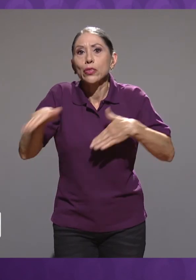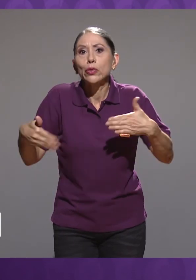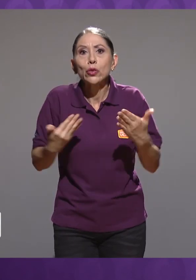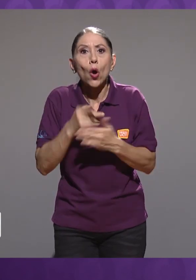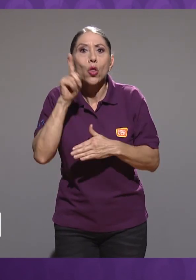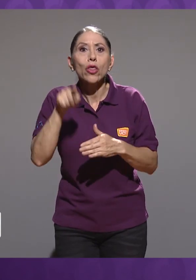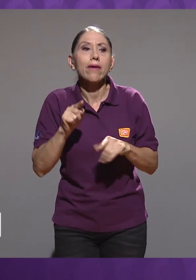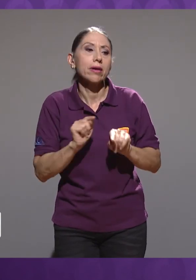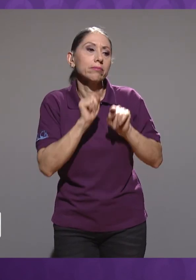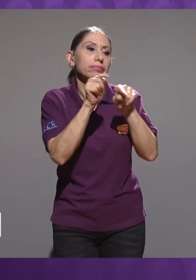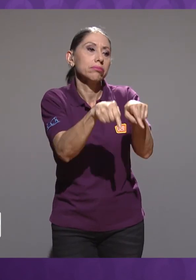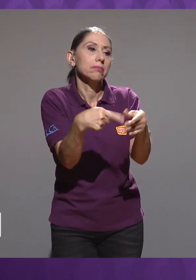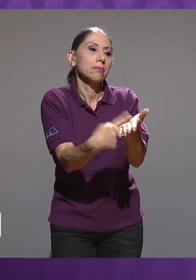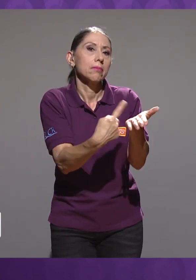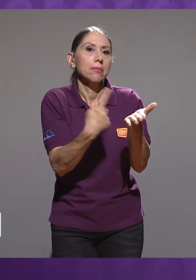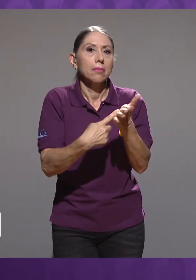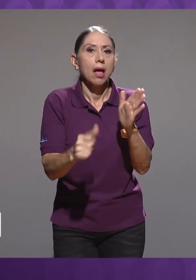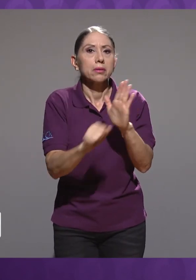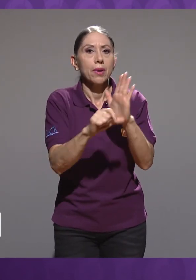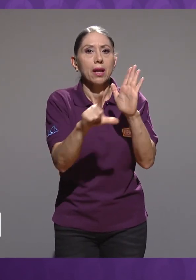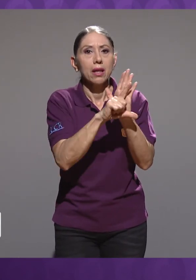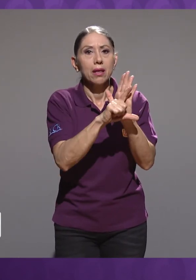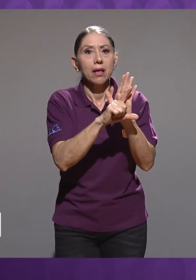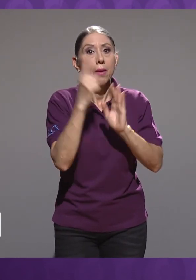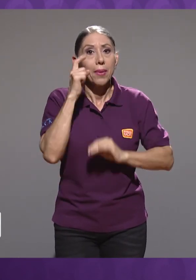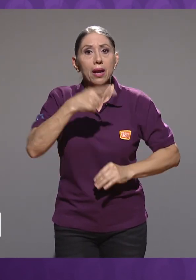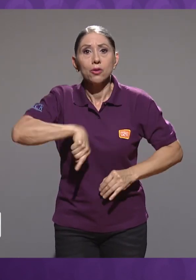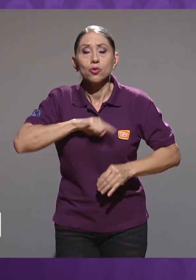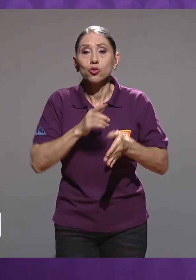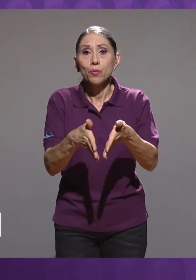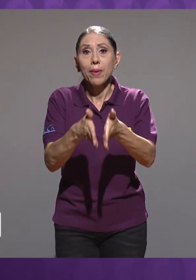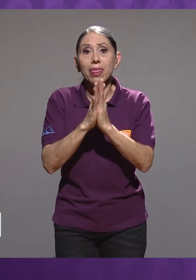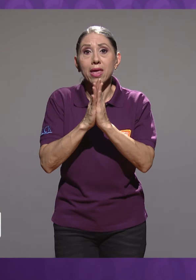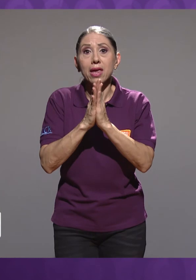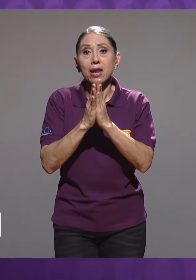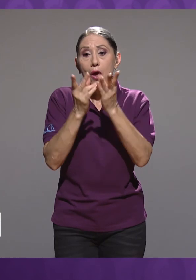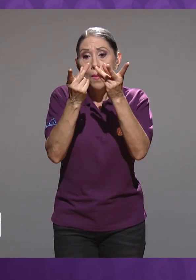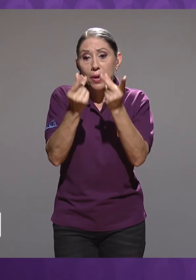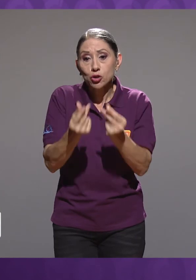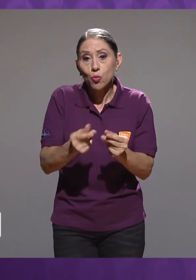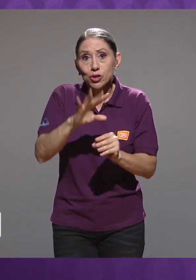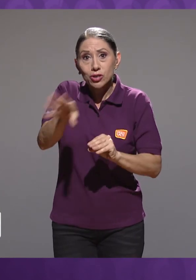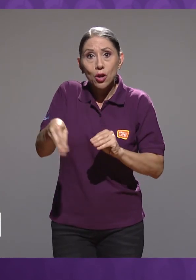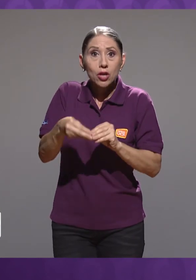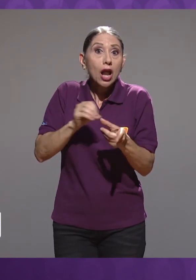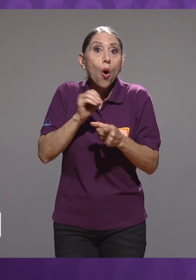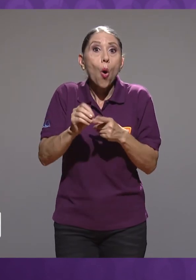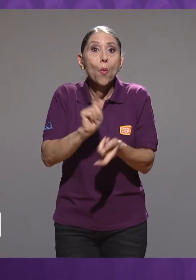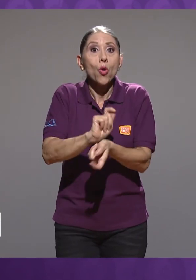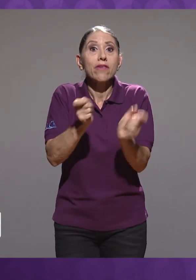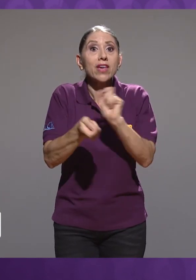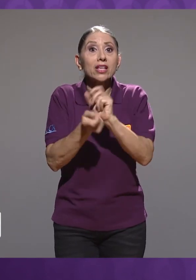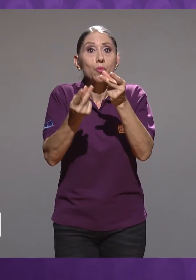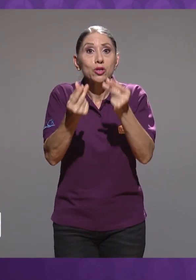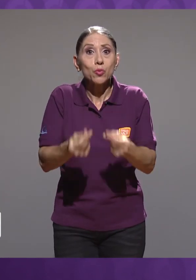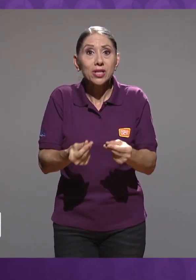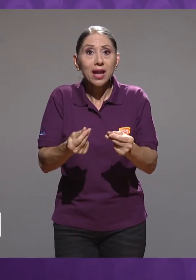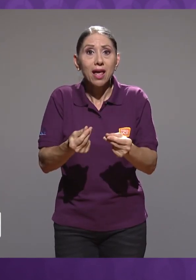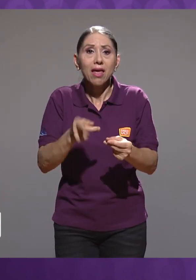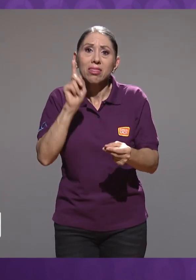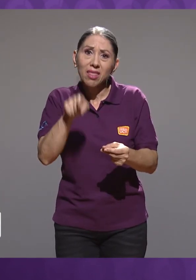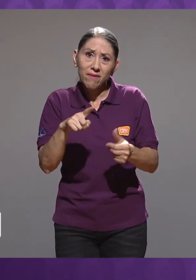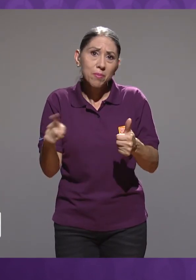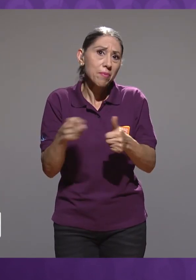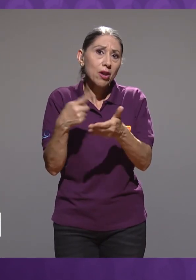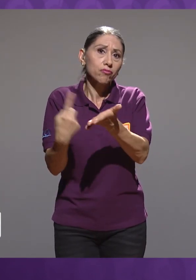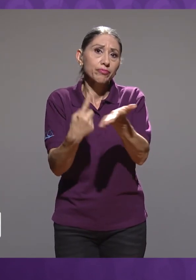Asamblea Legislativa para poder nosotros, inclusive, digamos, pedir un presupuesto extraordinario, por ejemplo, o una modificación